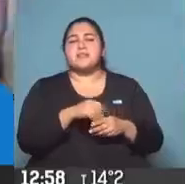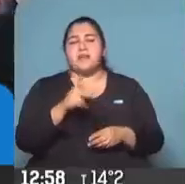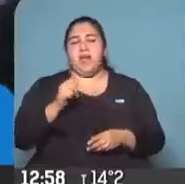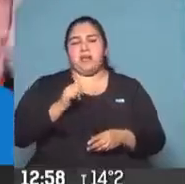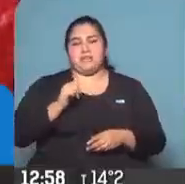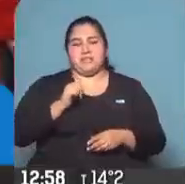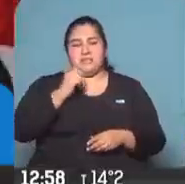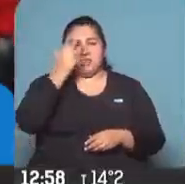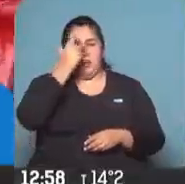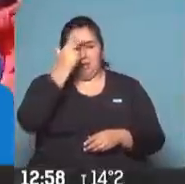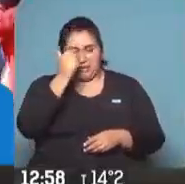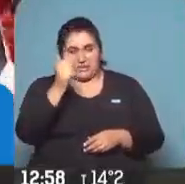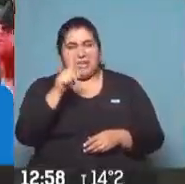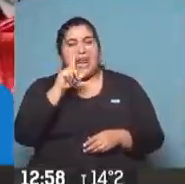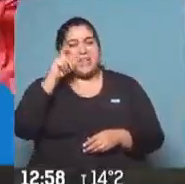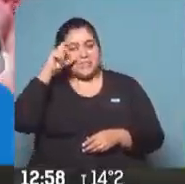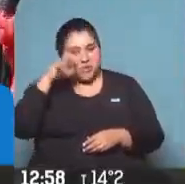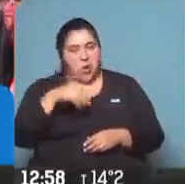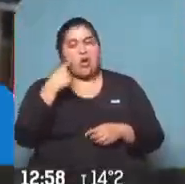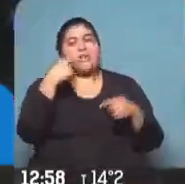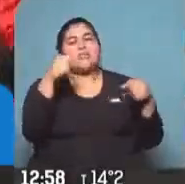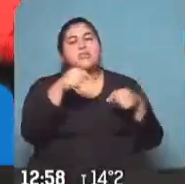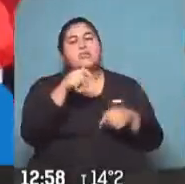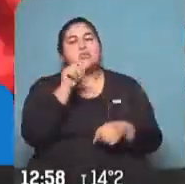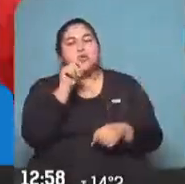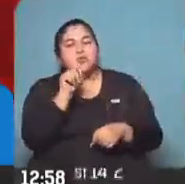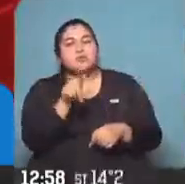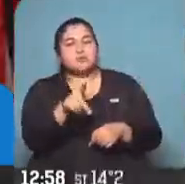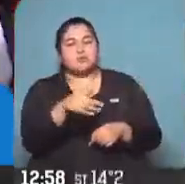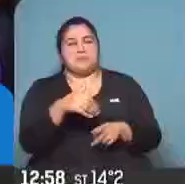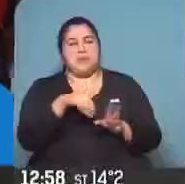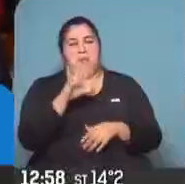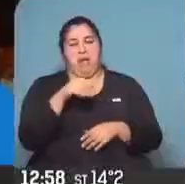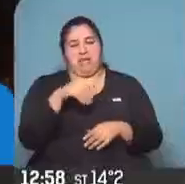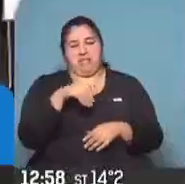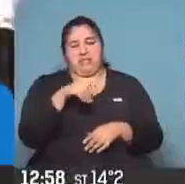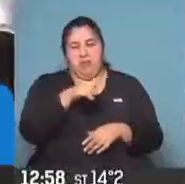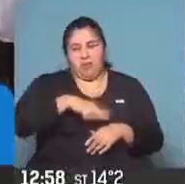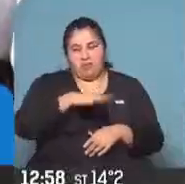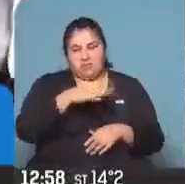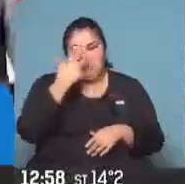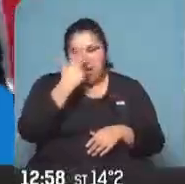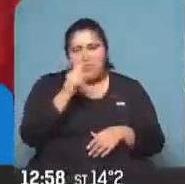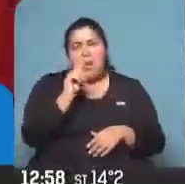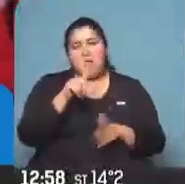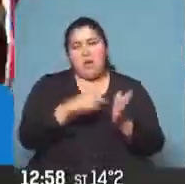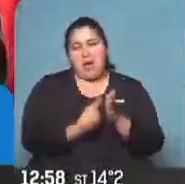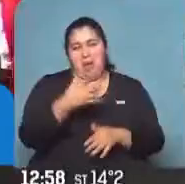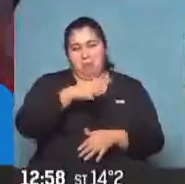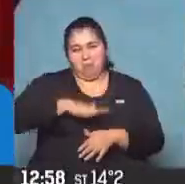martín primer instituto no es único en el país un asiento en la localidad piensa en partir provincia de buenos